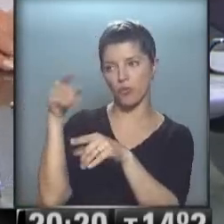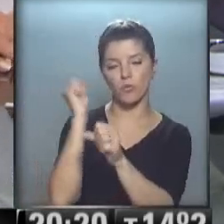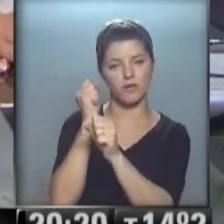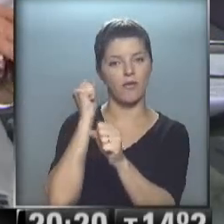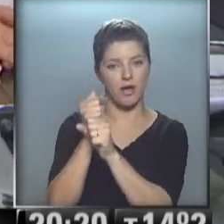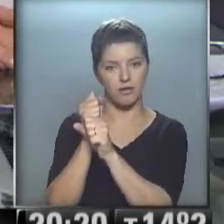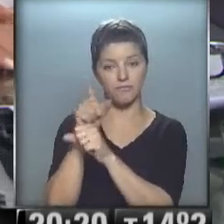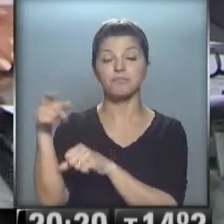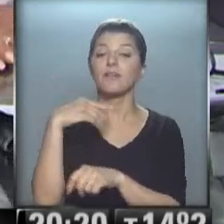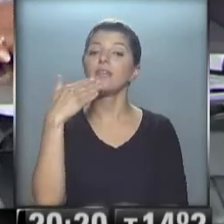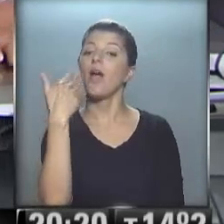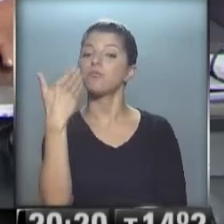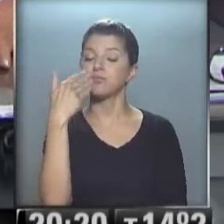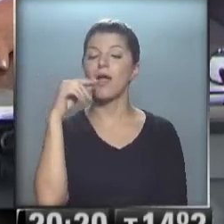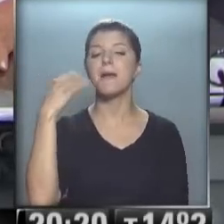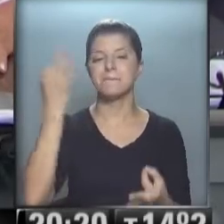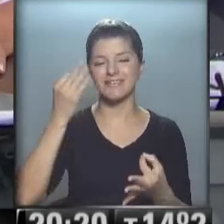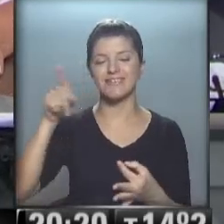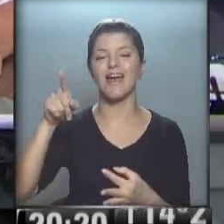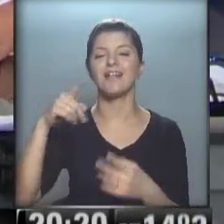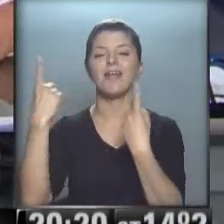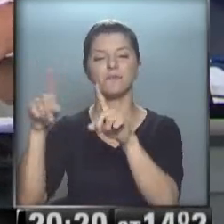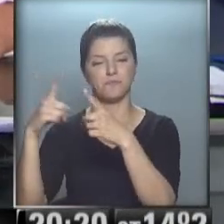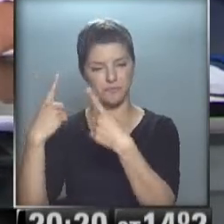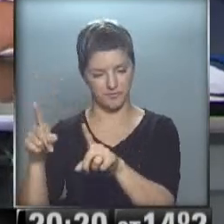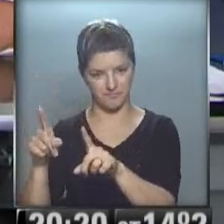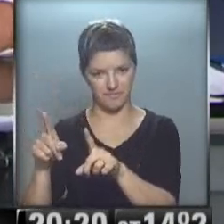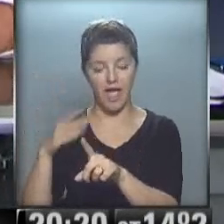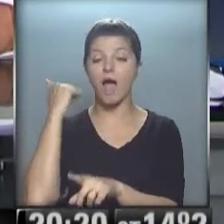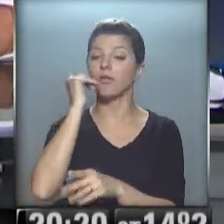Perini, este testimonio exclusivo del maestro Barenboim, hablando sobre este conflicto.